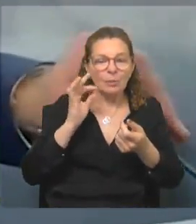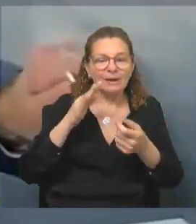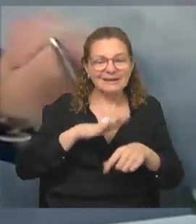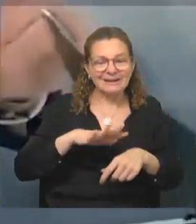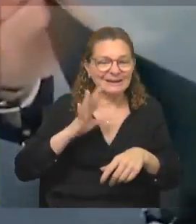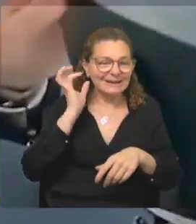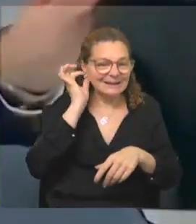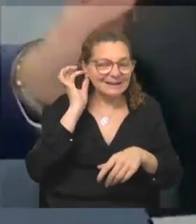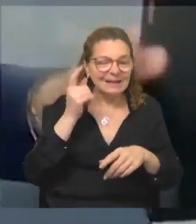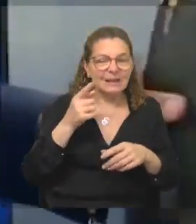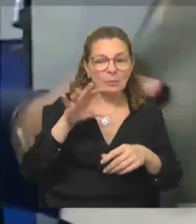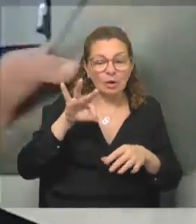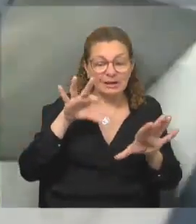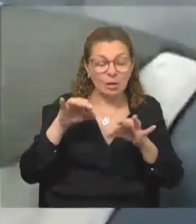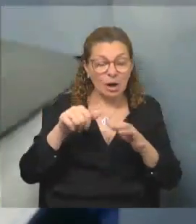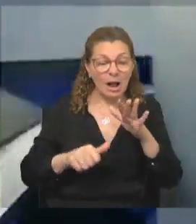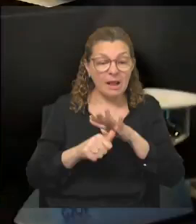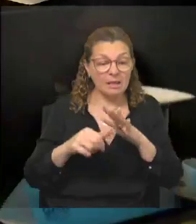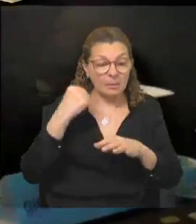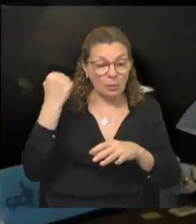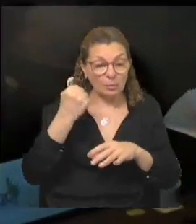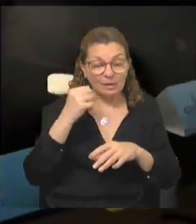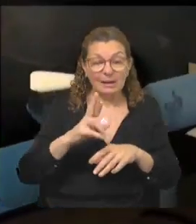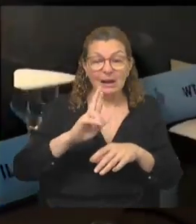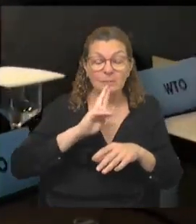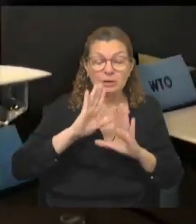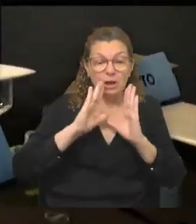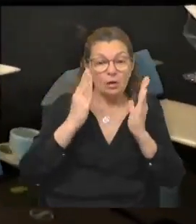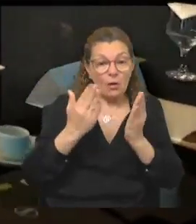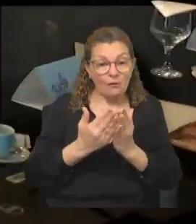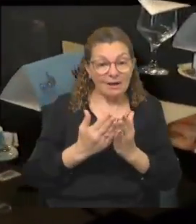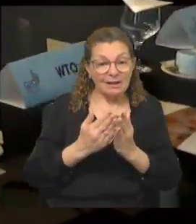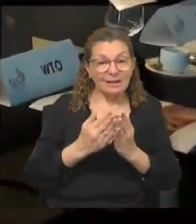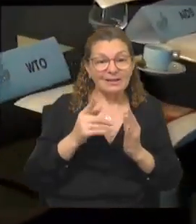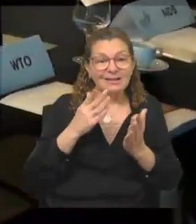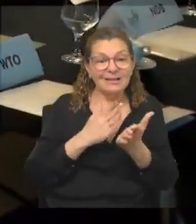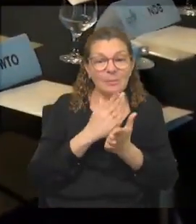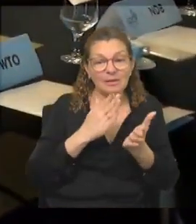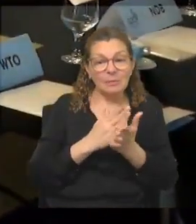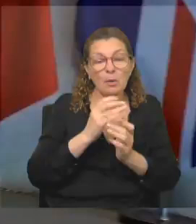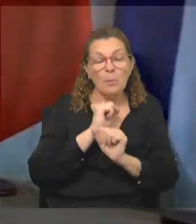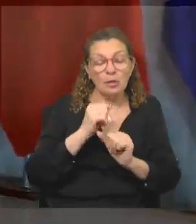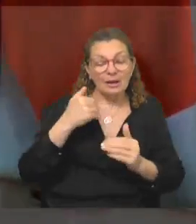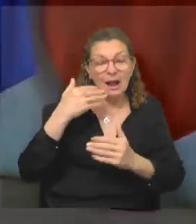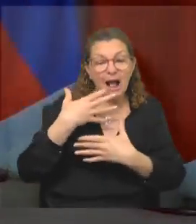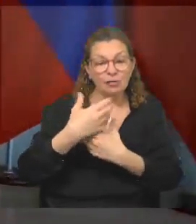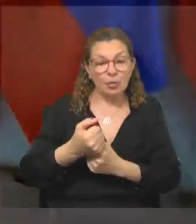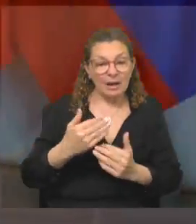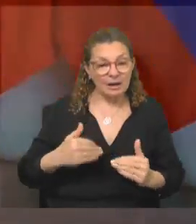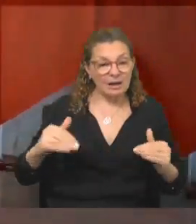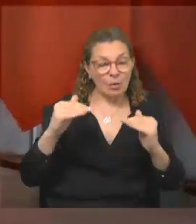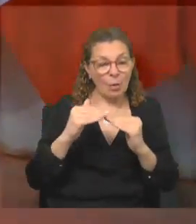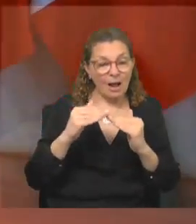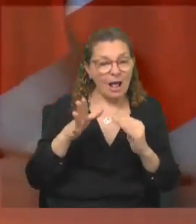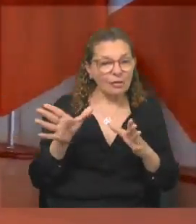en la toma de decisiones el liderazgo y la respuesta a desafíos globales por lo que asegura que deberían poder contribuir por igual a todos